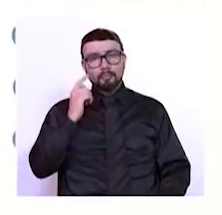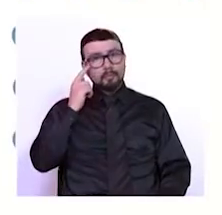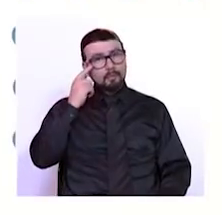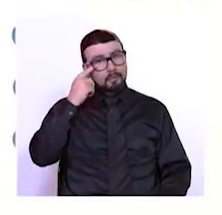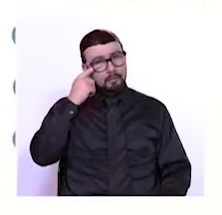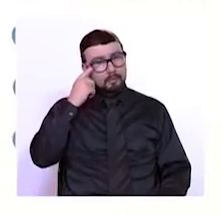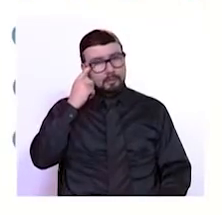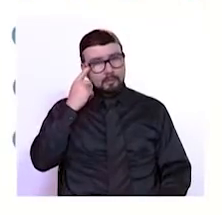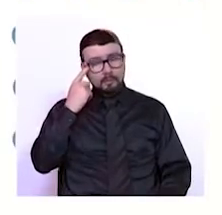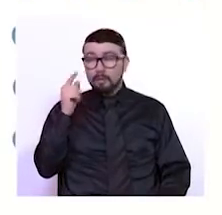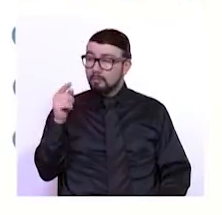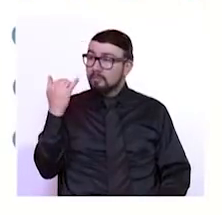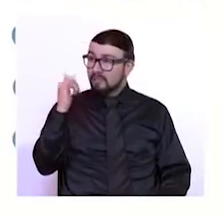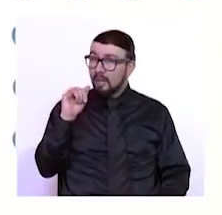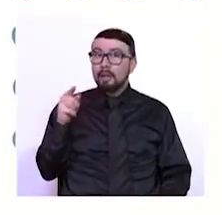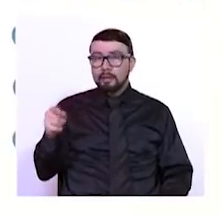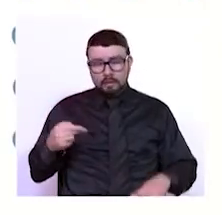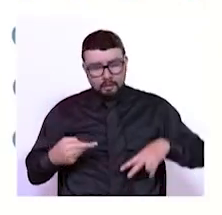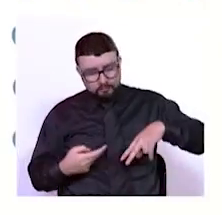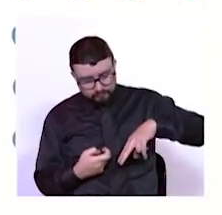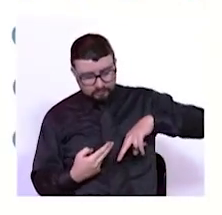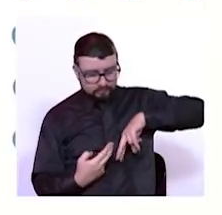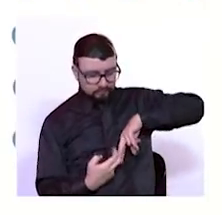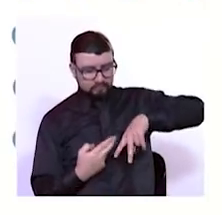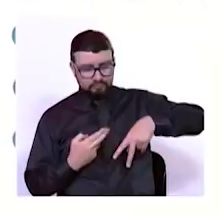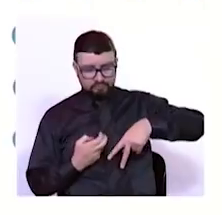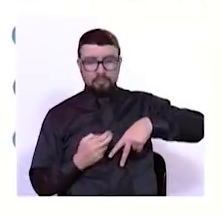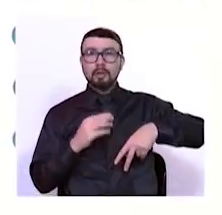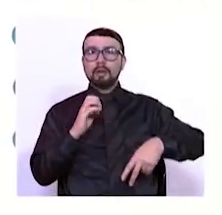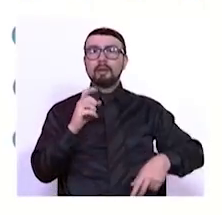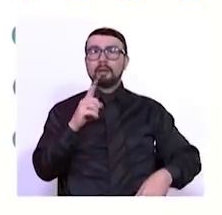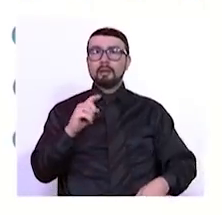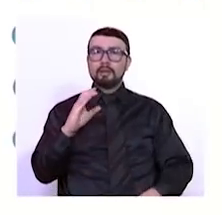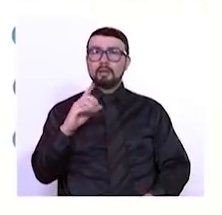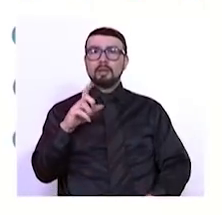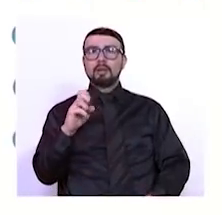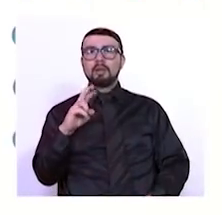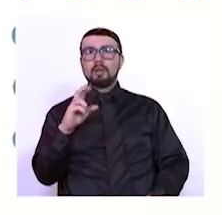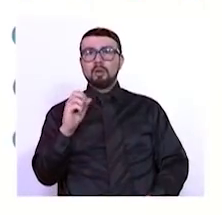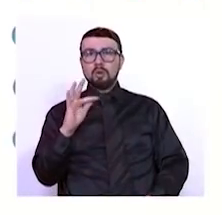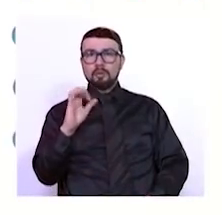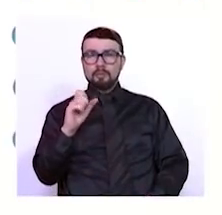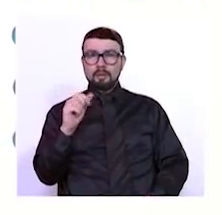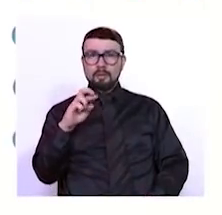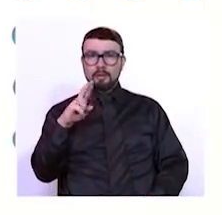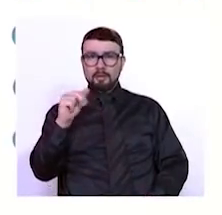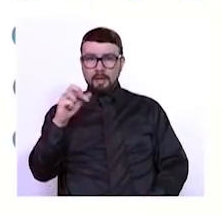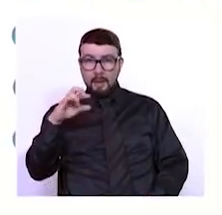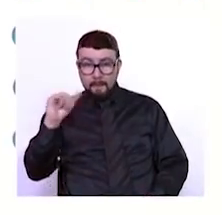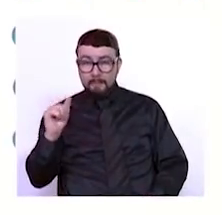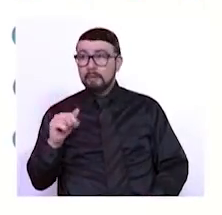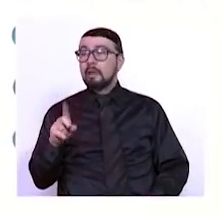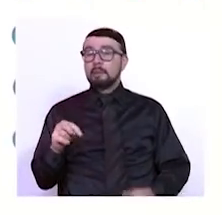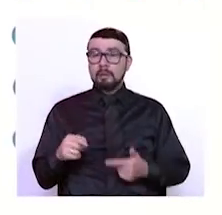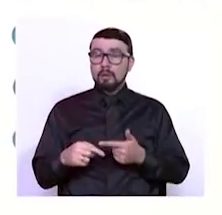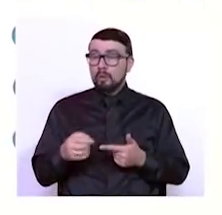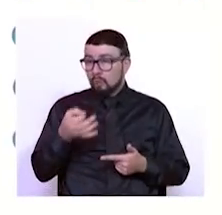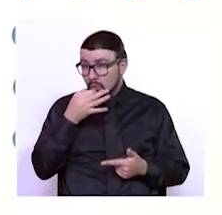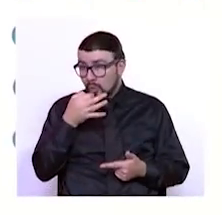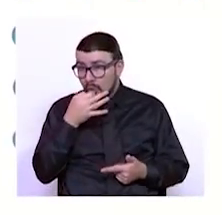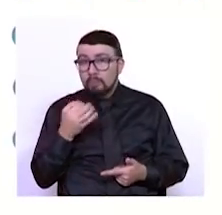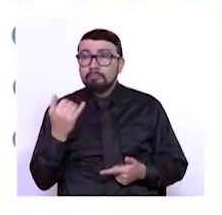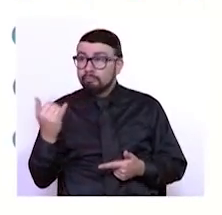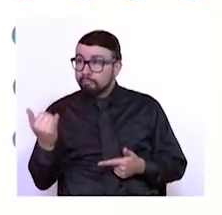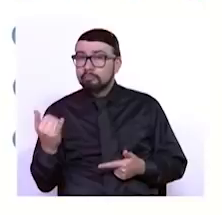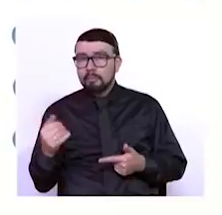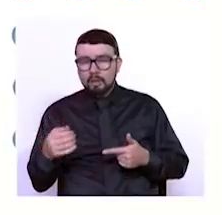mira que ya te han hecho sesiones de escleroterapia, estás tomando un flebotónico como es el medicamento de 600 miligramos que